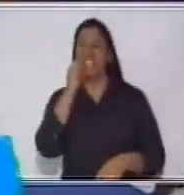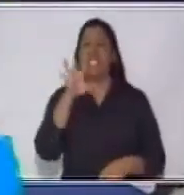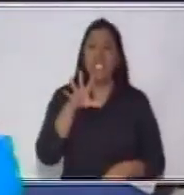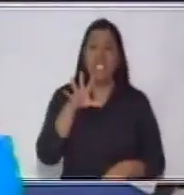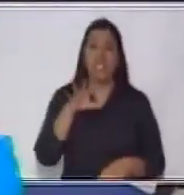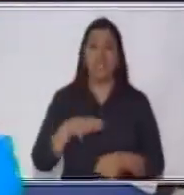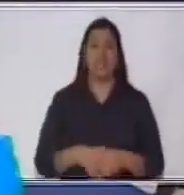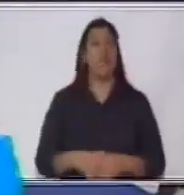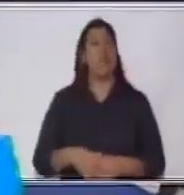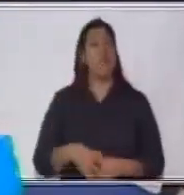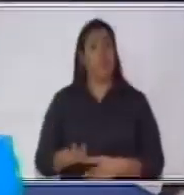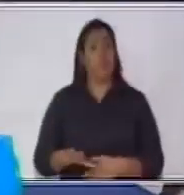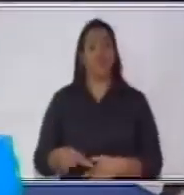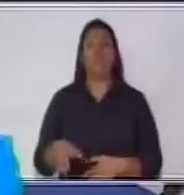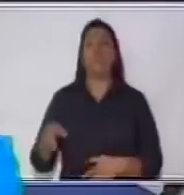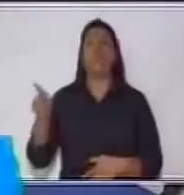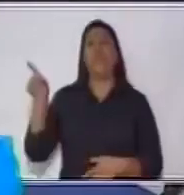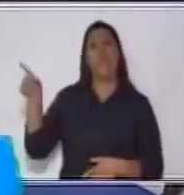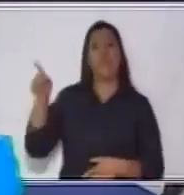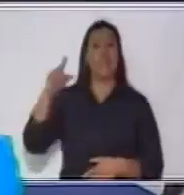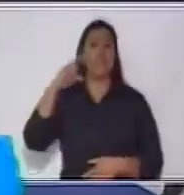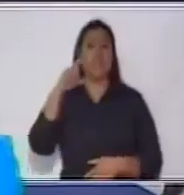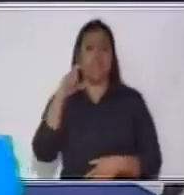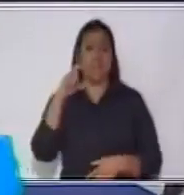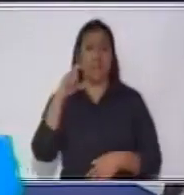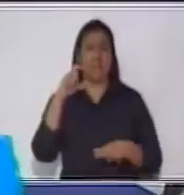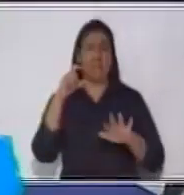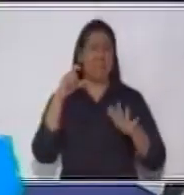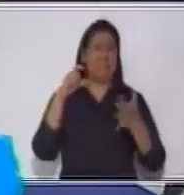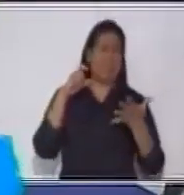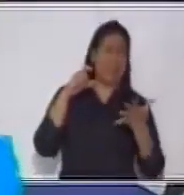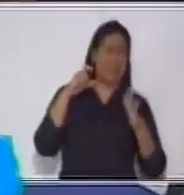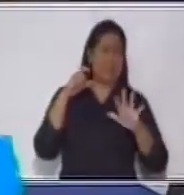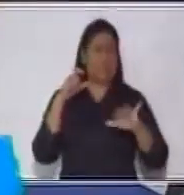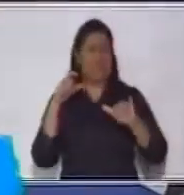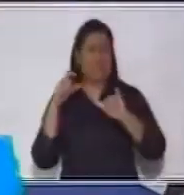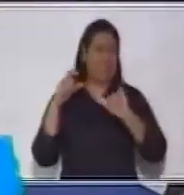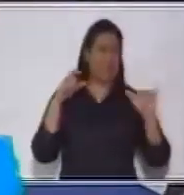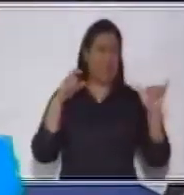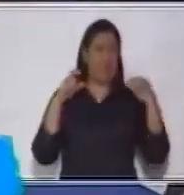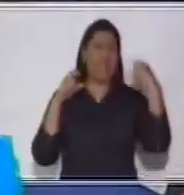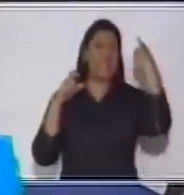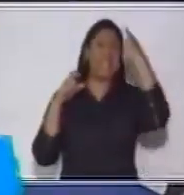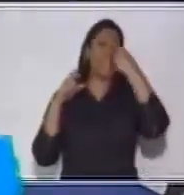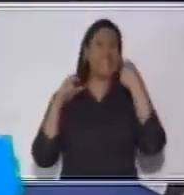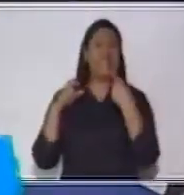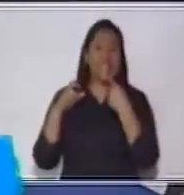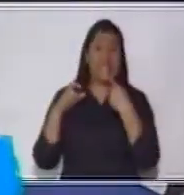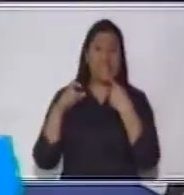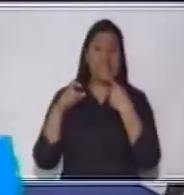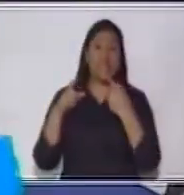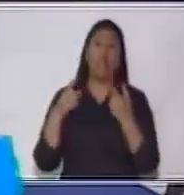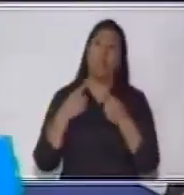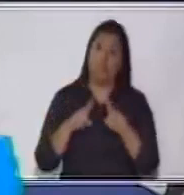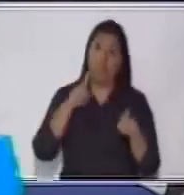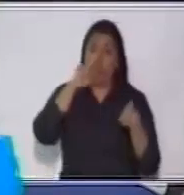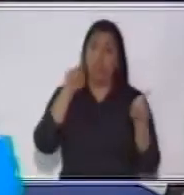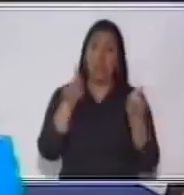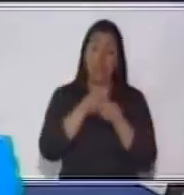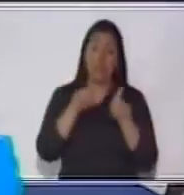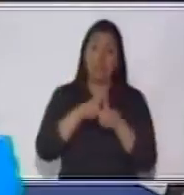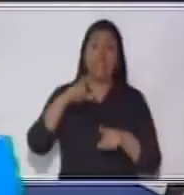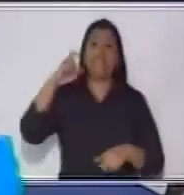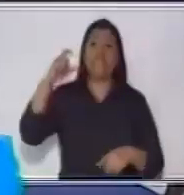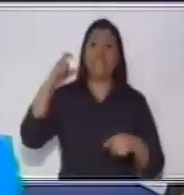que puede tomar el sonido de S, es decir, el fonema S, así como el fonema K, que es de la K.